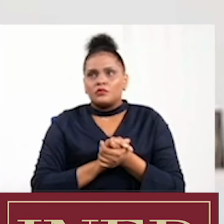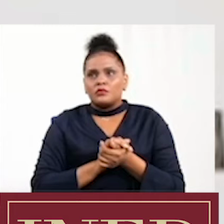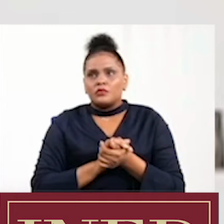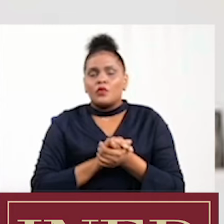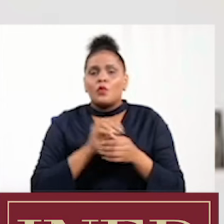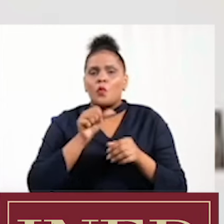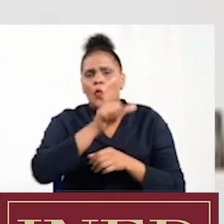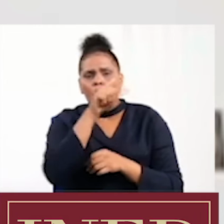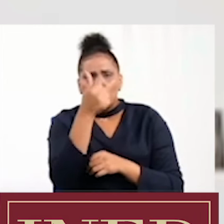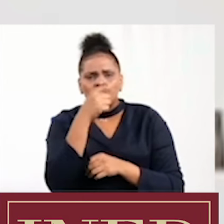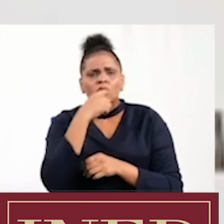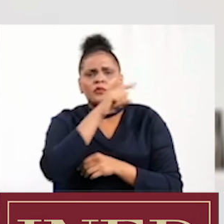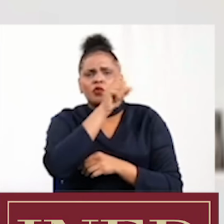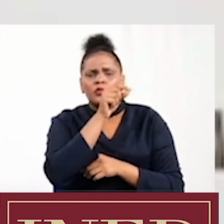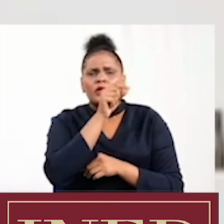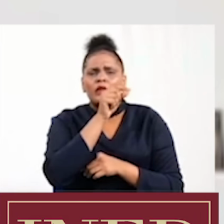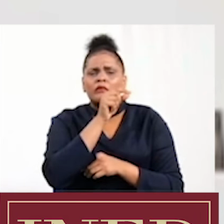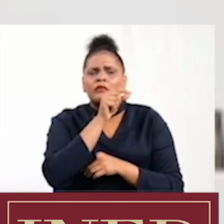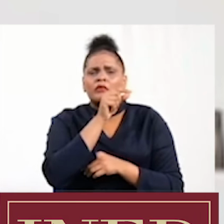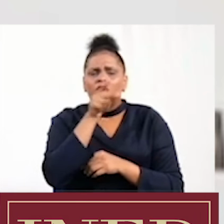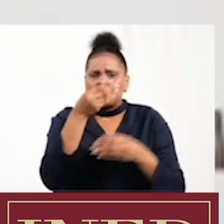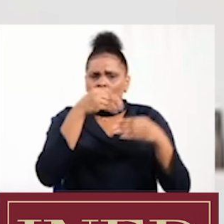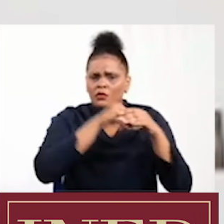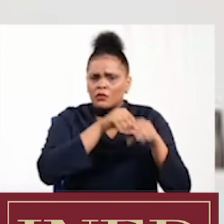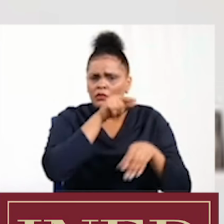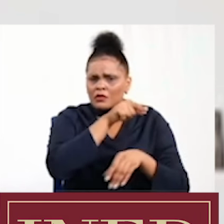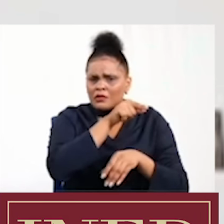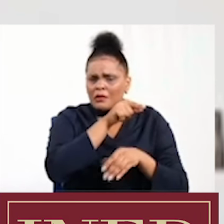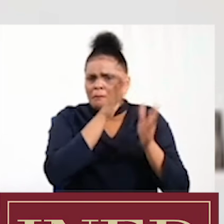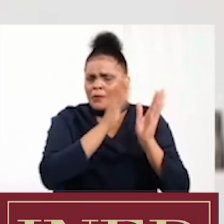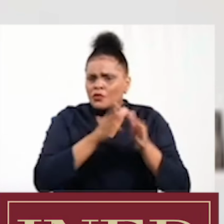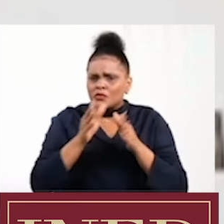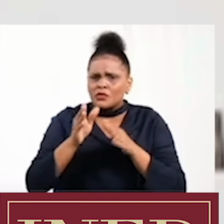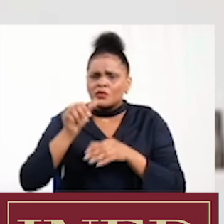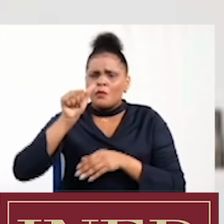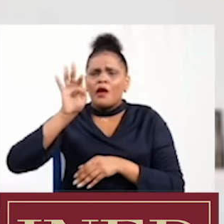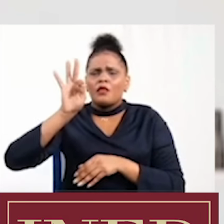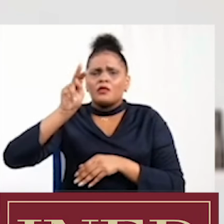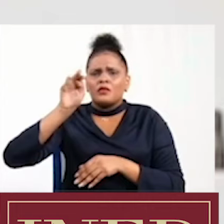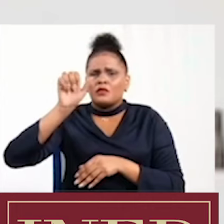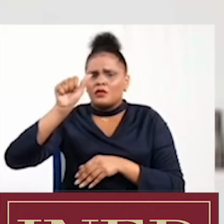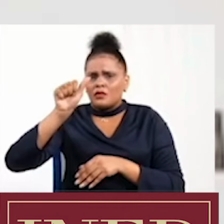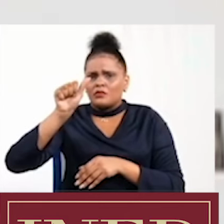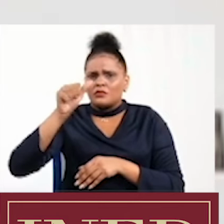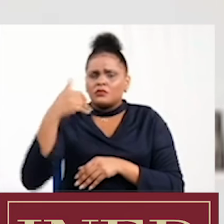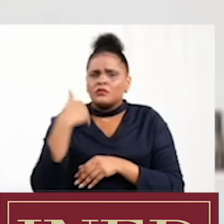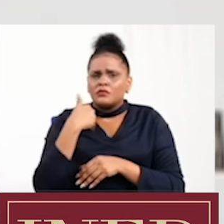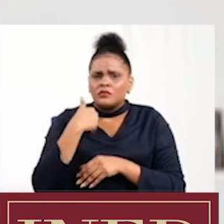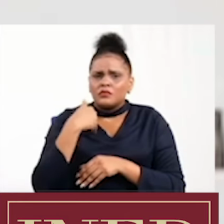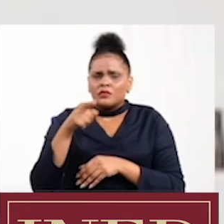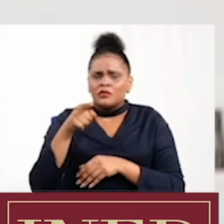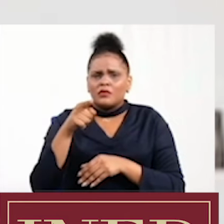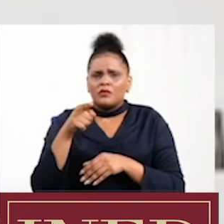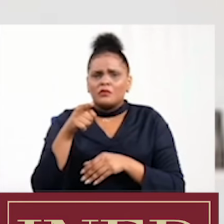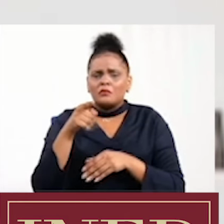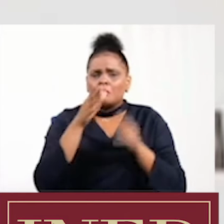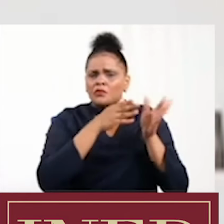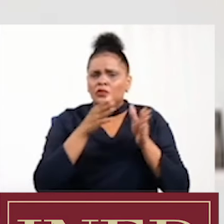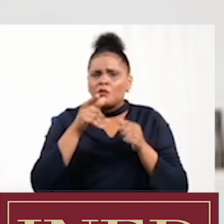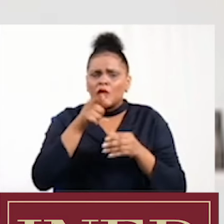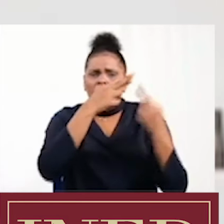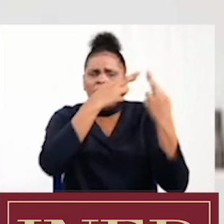otra pregunta dentro del proceso de atenea está la transmisión del diagnóstico a los actores políticos a